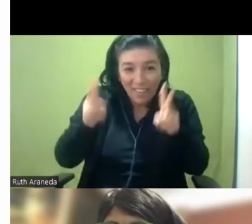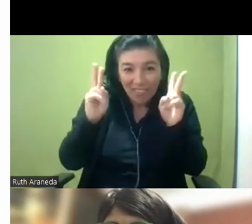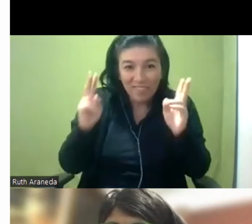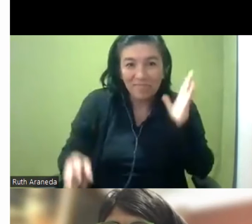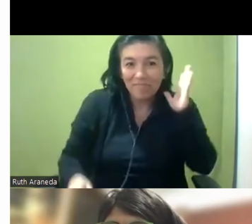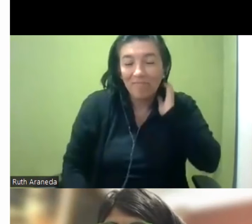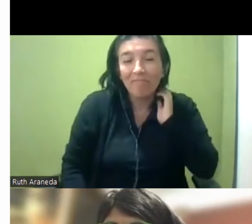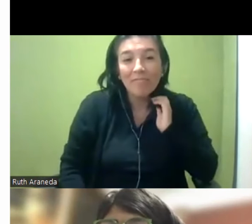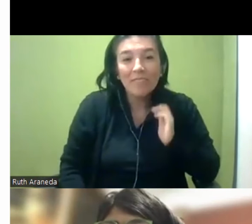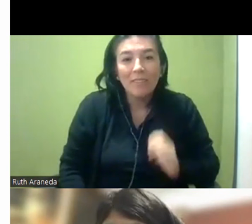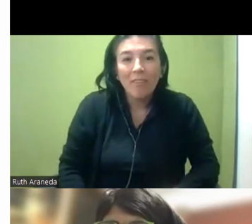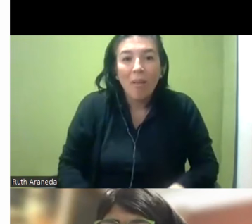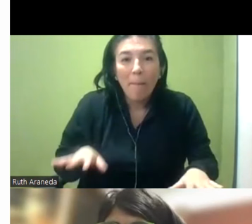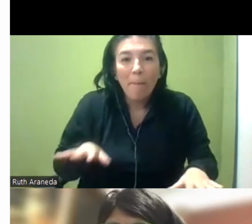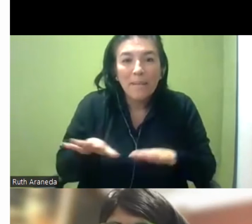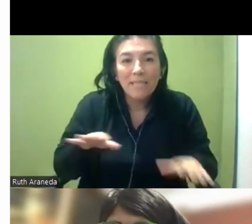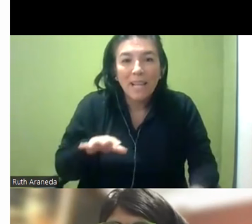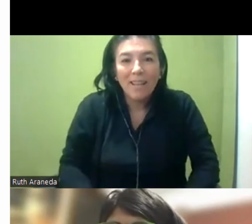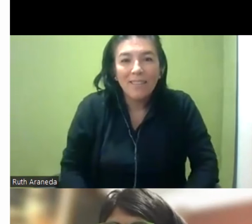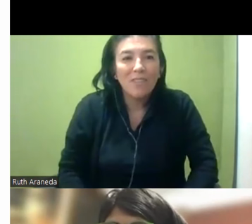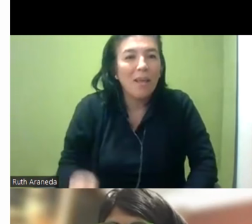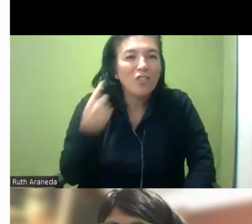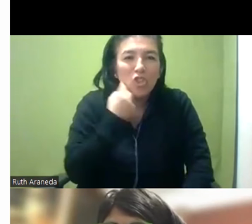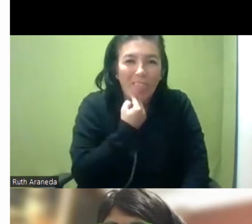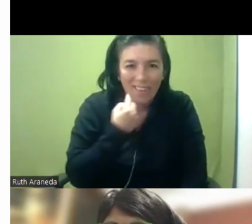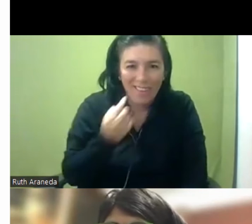Marcela parece que abrió el micrófono,